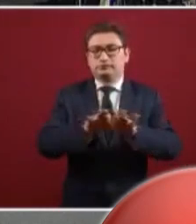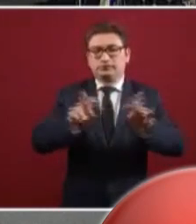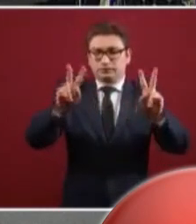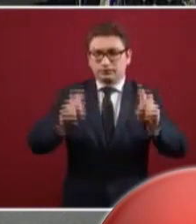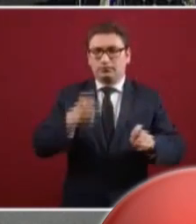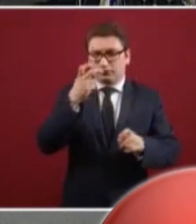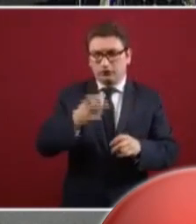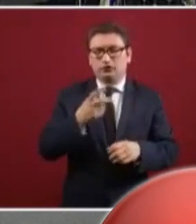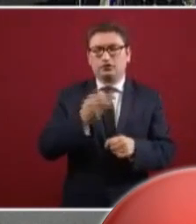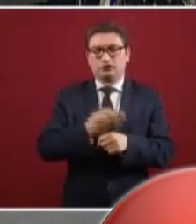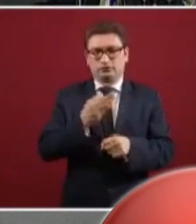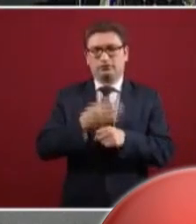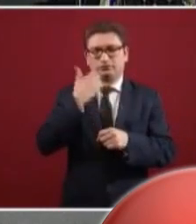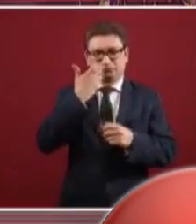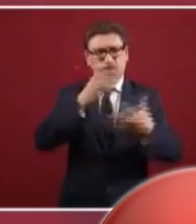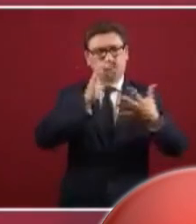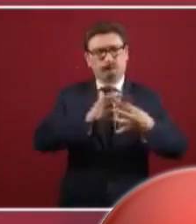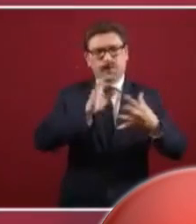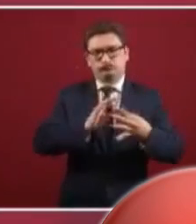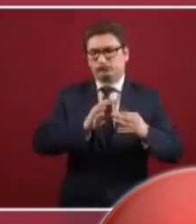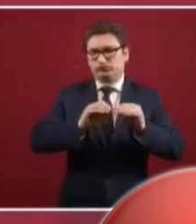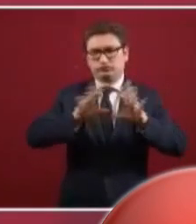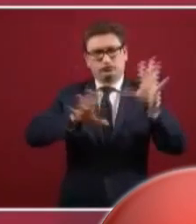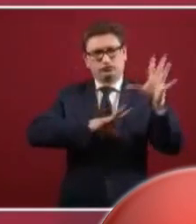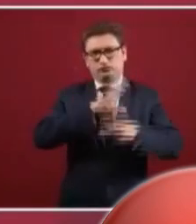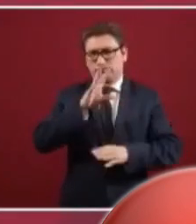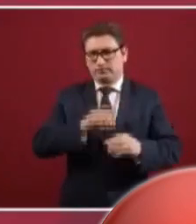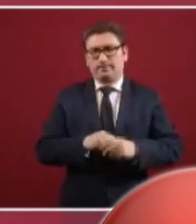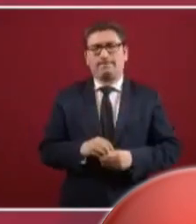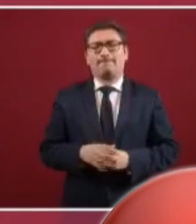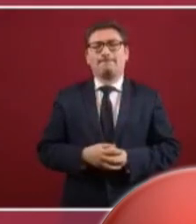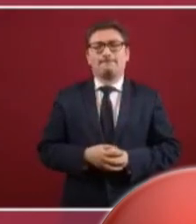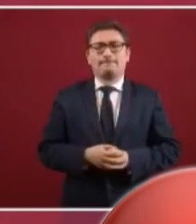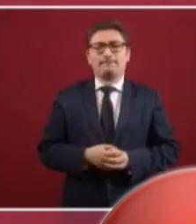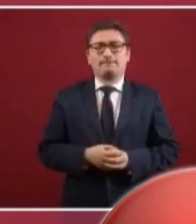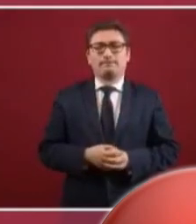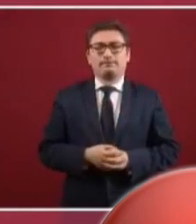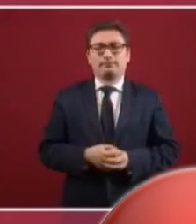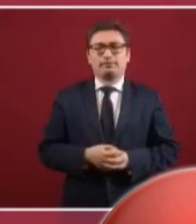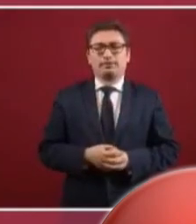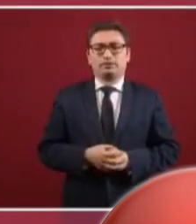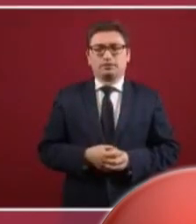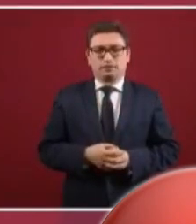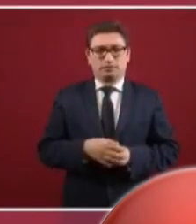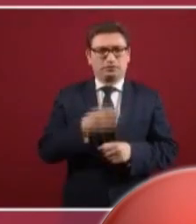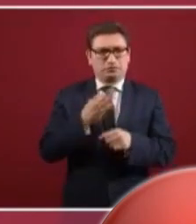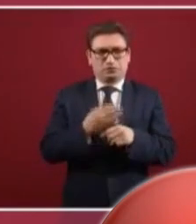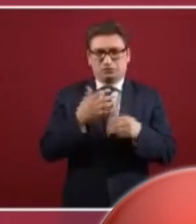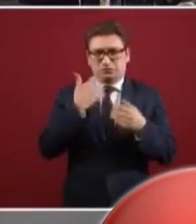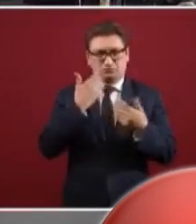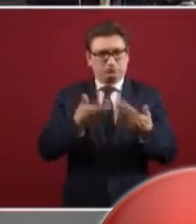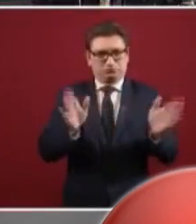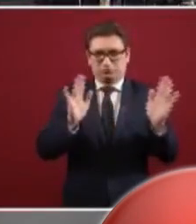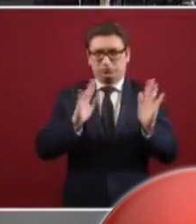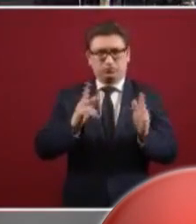lo queremos agotar y abrimos, si les parece, para preguntas.